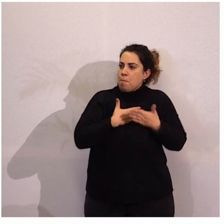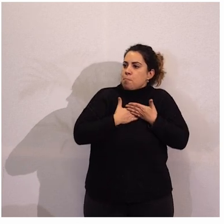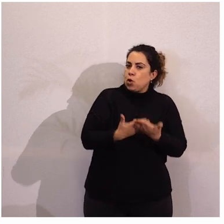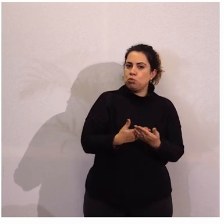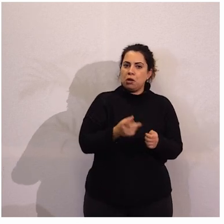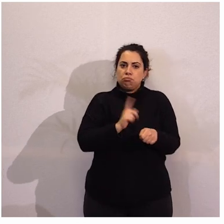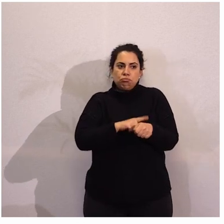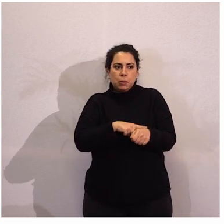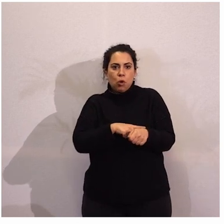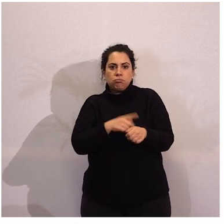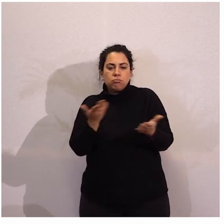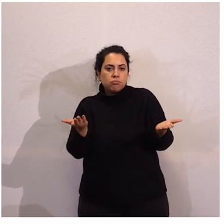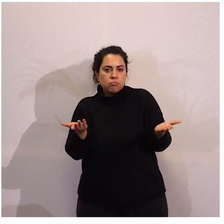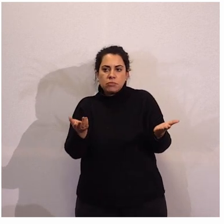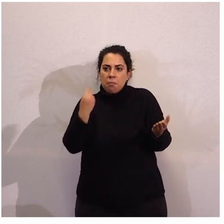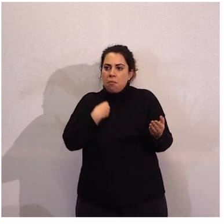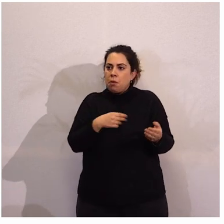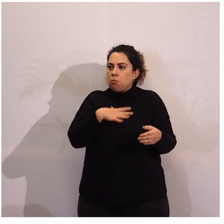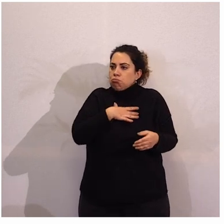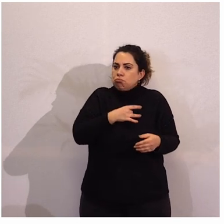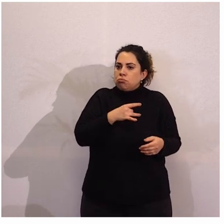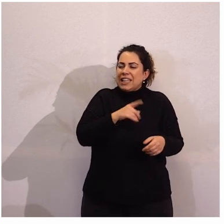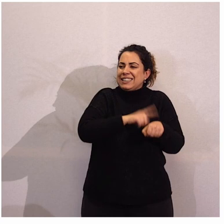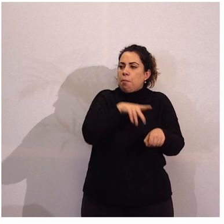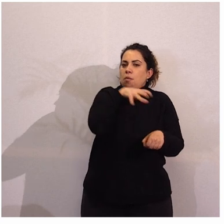de voluntariado dentro de lo que nos gustara, ¿no?